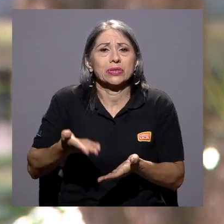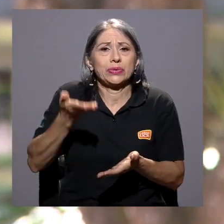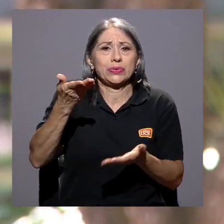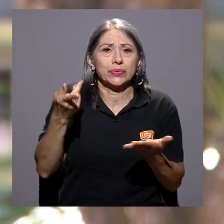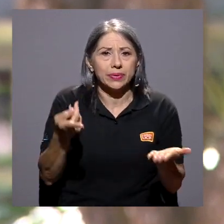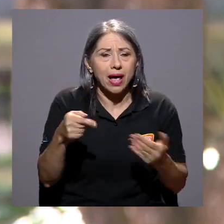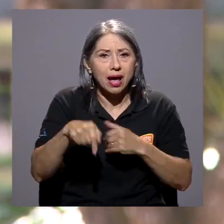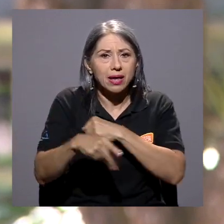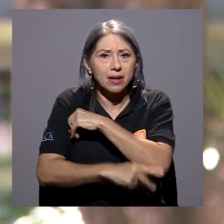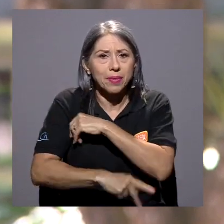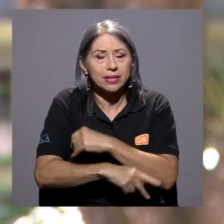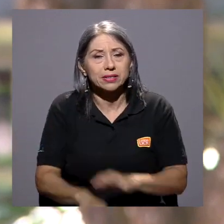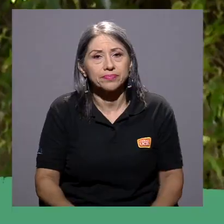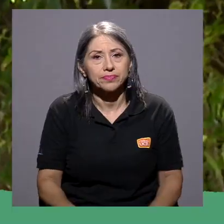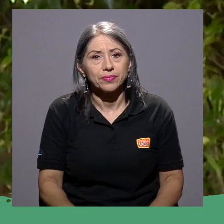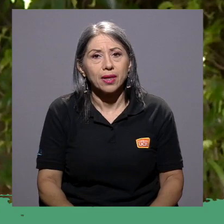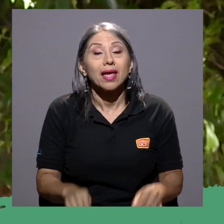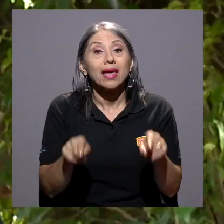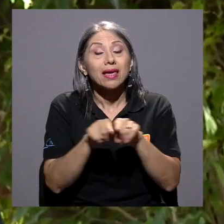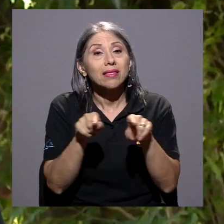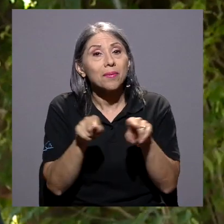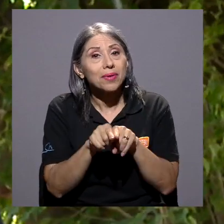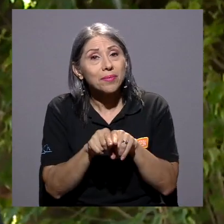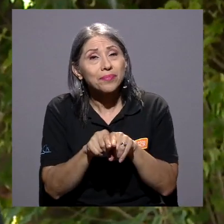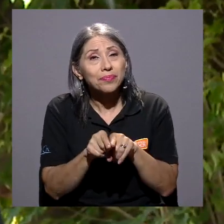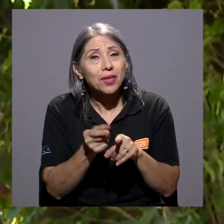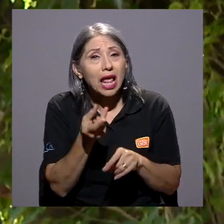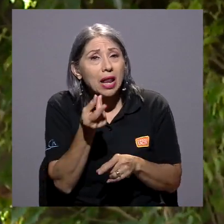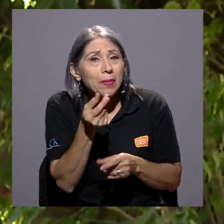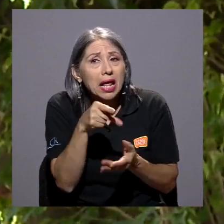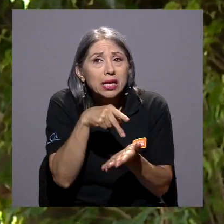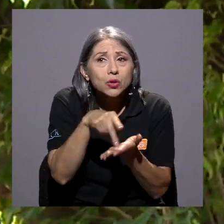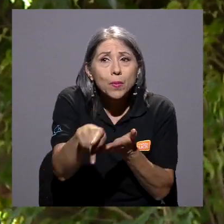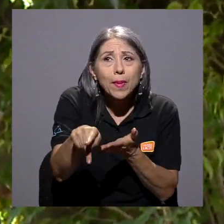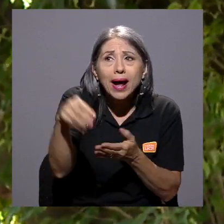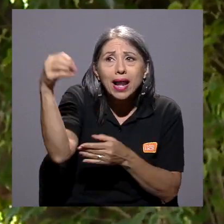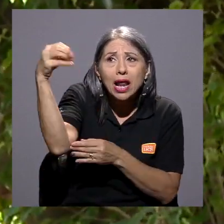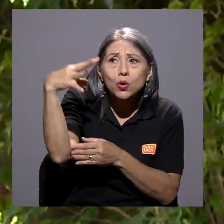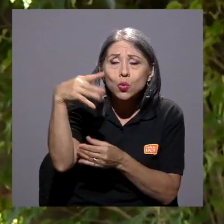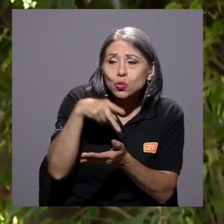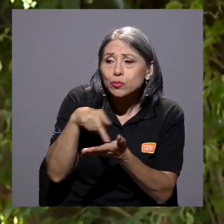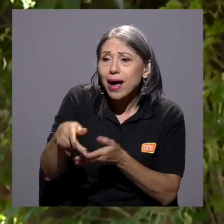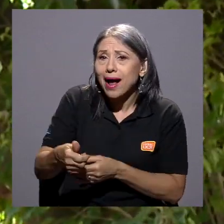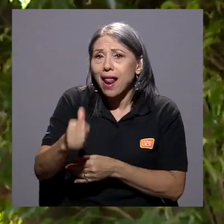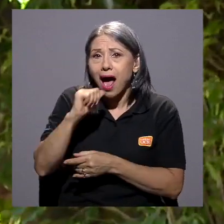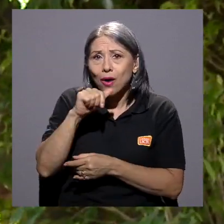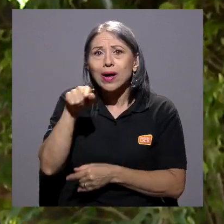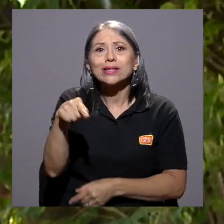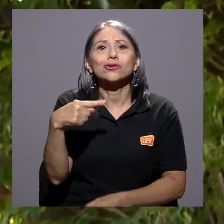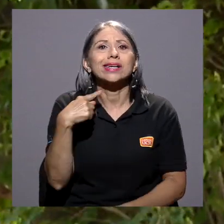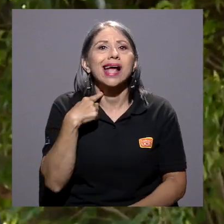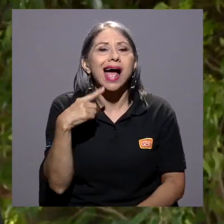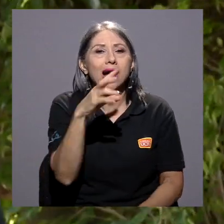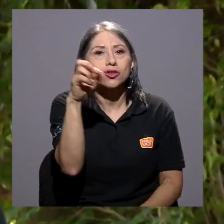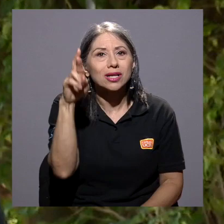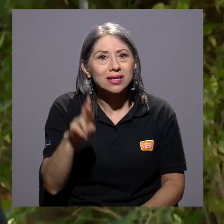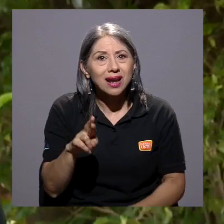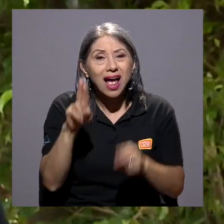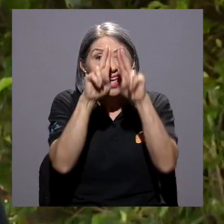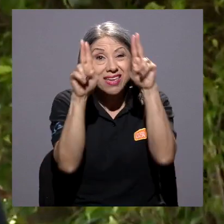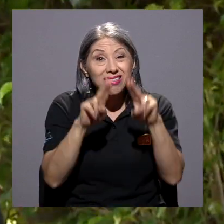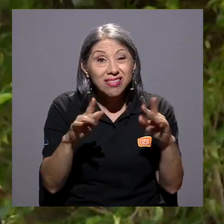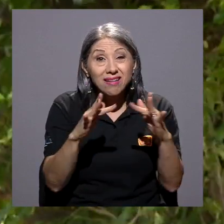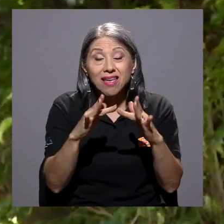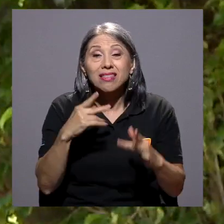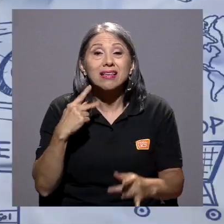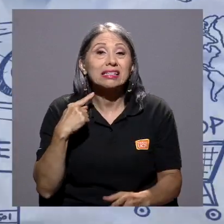que encarece los productos en el país. Y también el precio de luz y agua, esos sí son caros en Costa Rica.